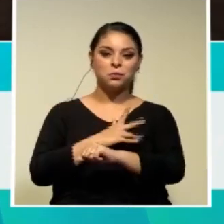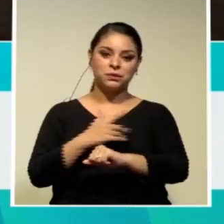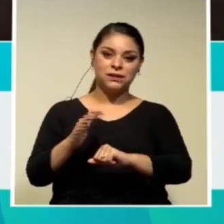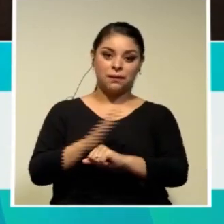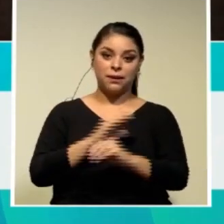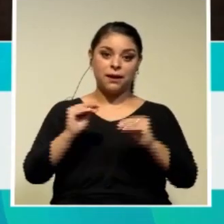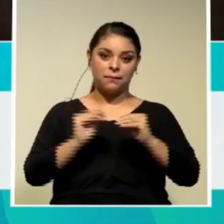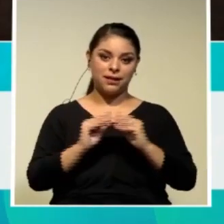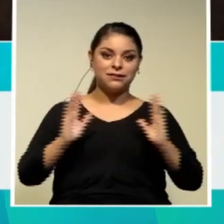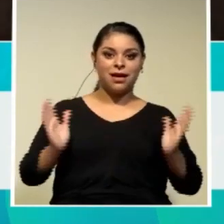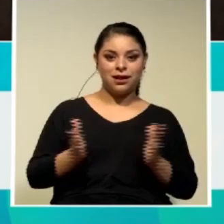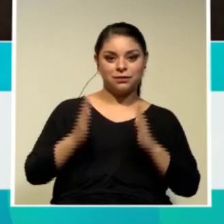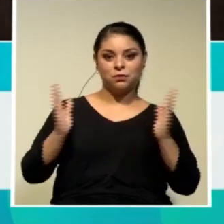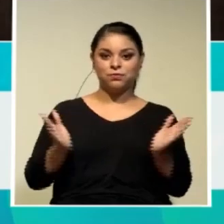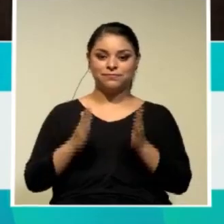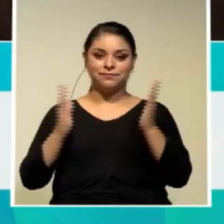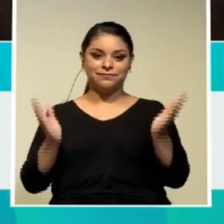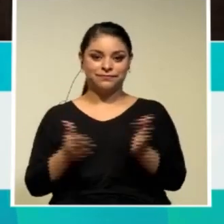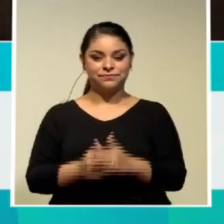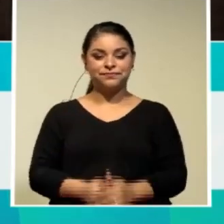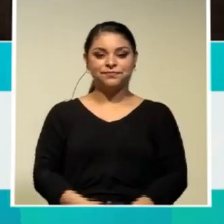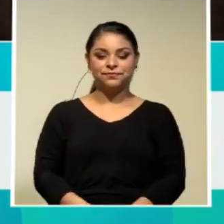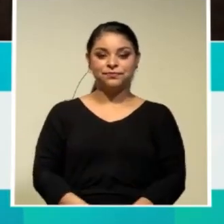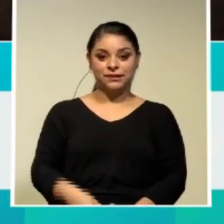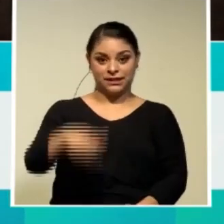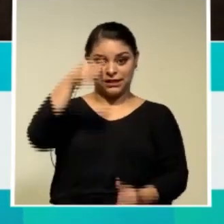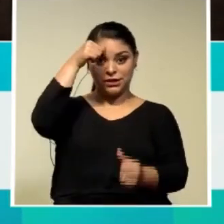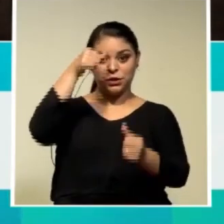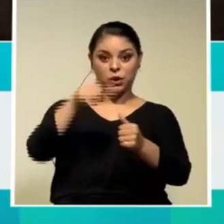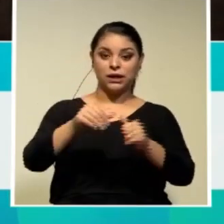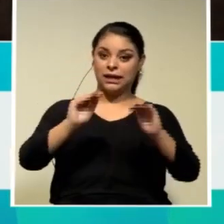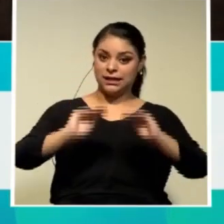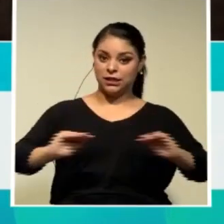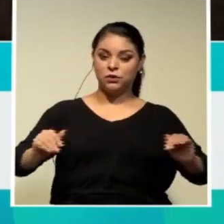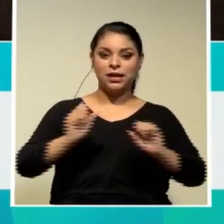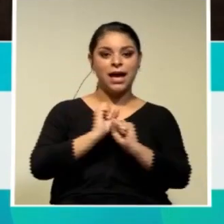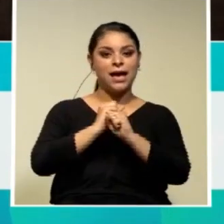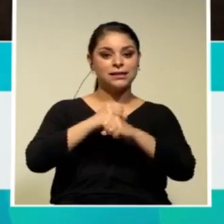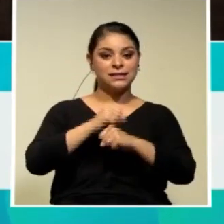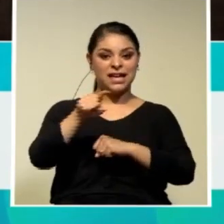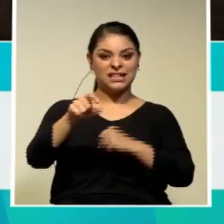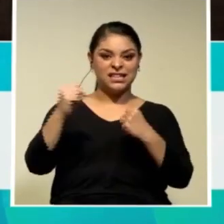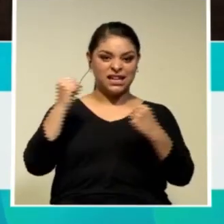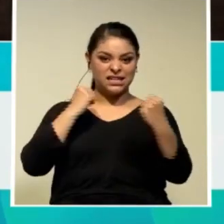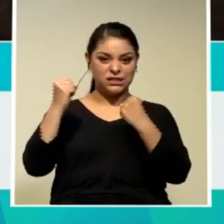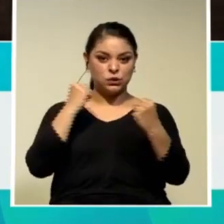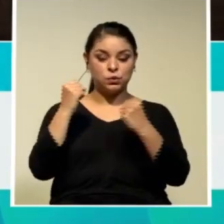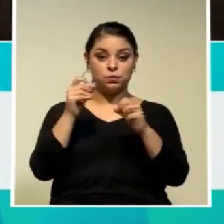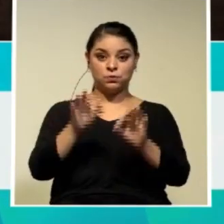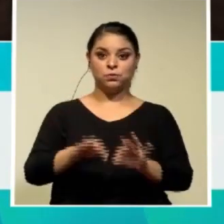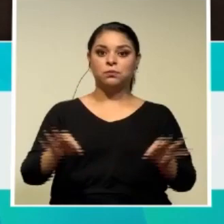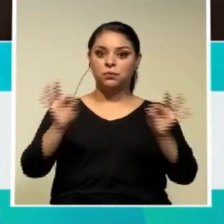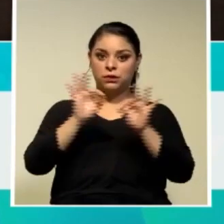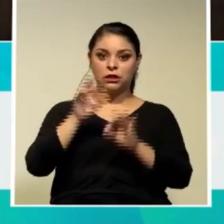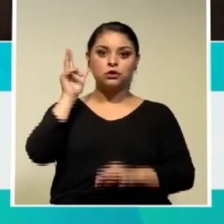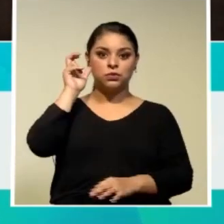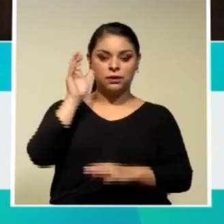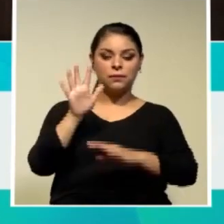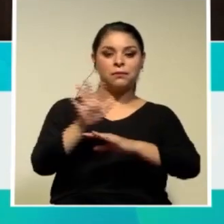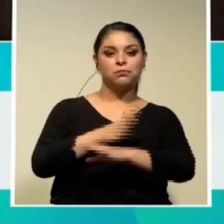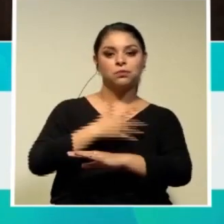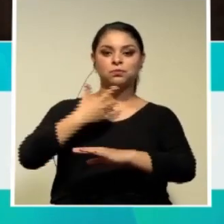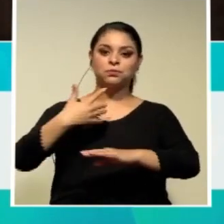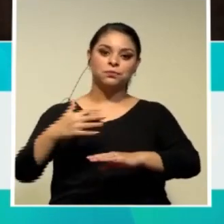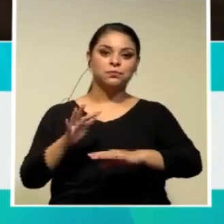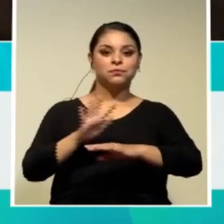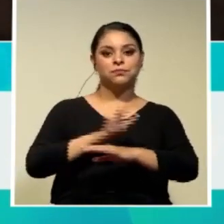excelente. Recuerden, niños y niñas, hacer estos ejercicios son muy importantes. Oiga, ahí escuchamos música, niña Gwen. Aflojemos,